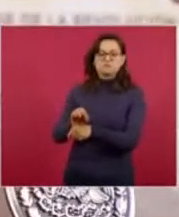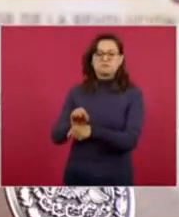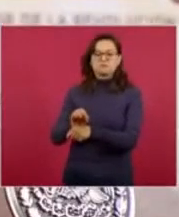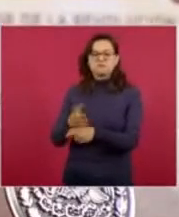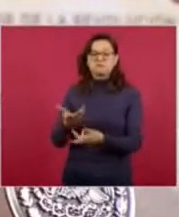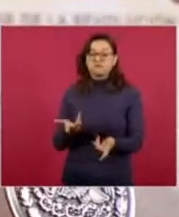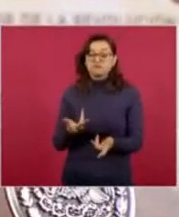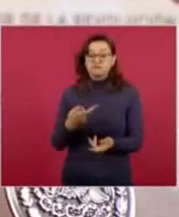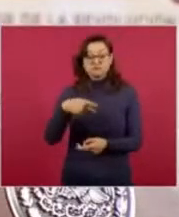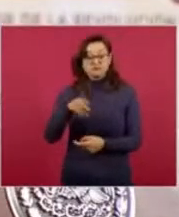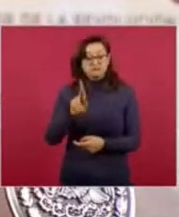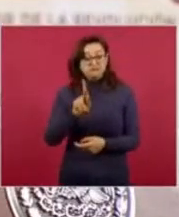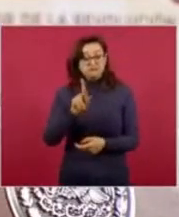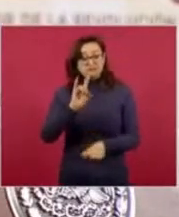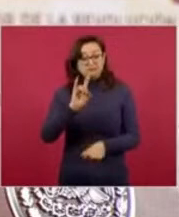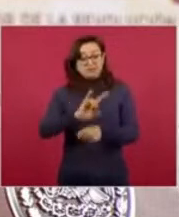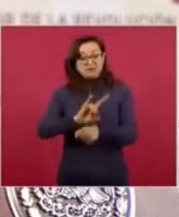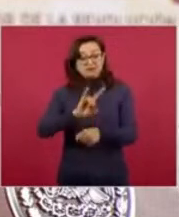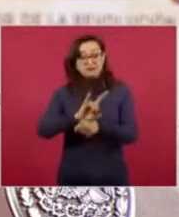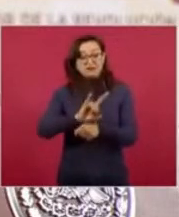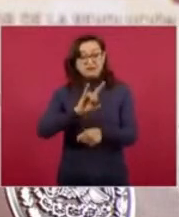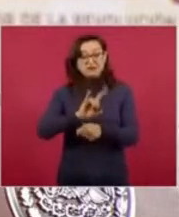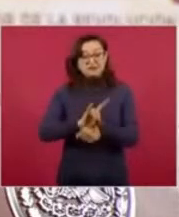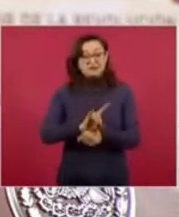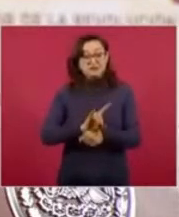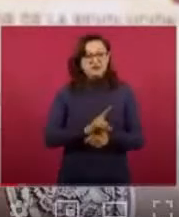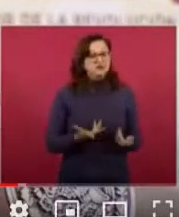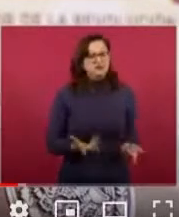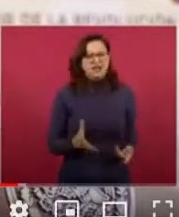porque es una constelación